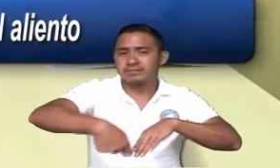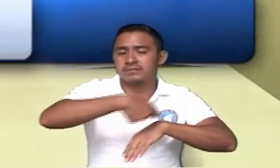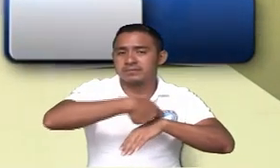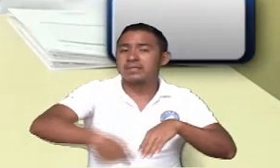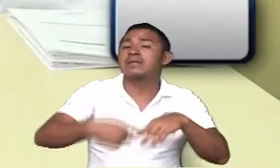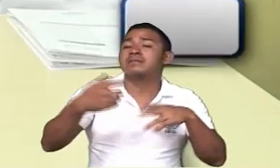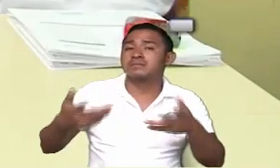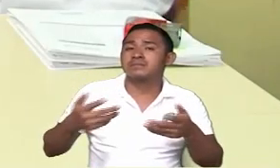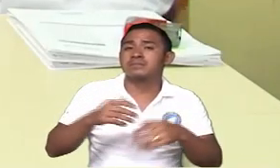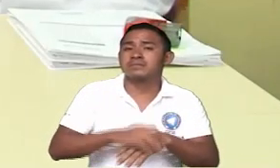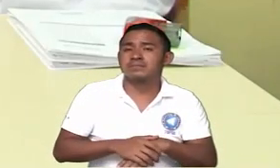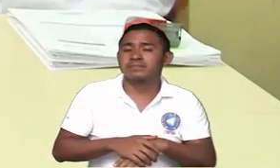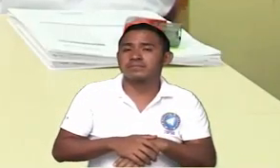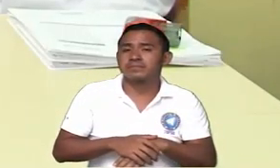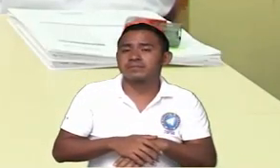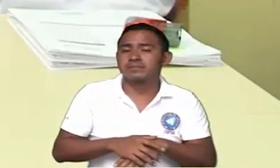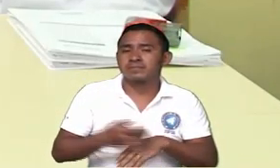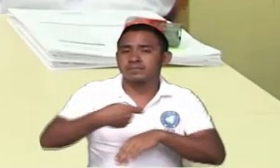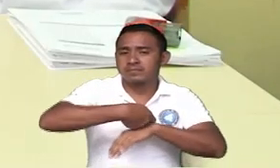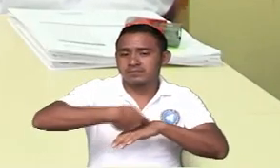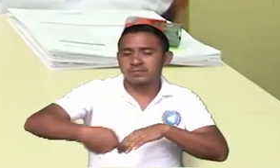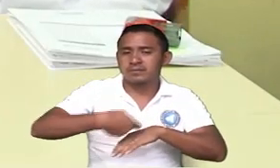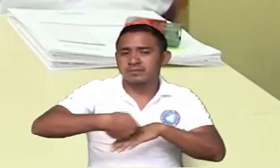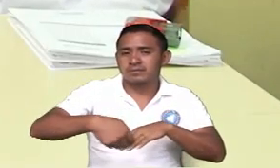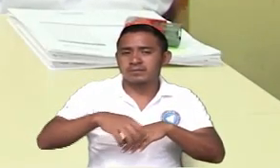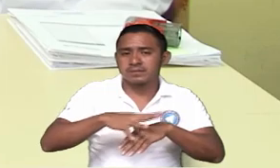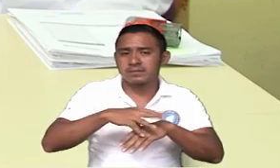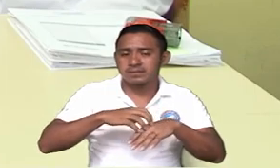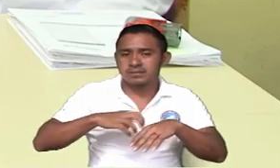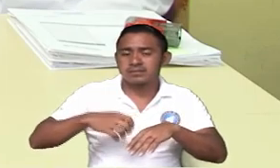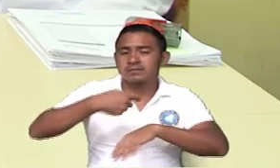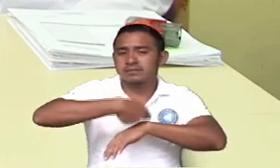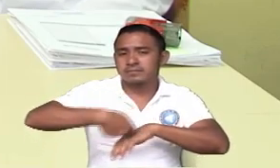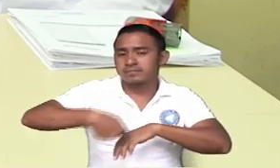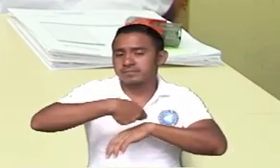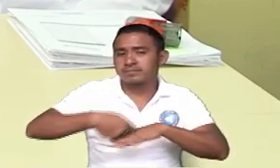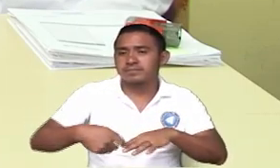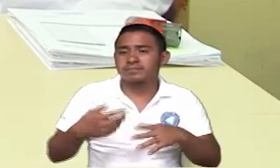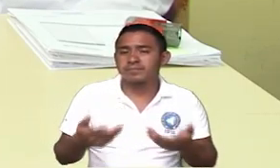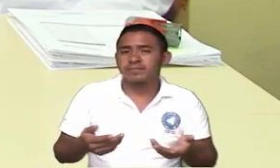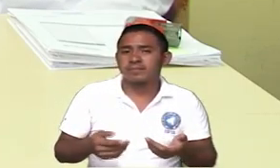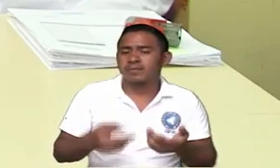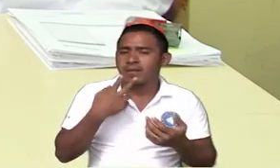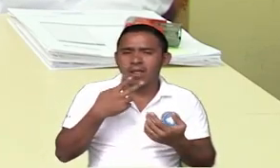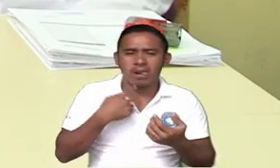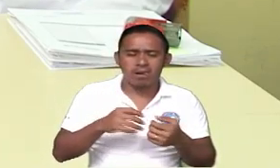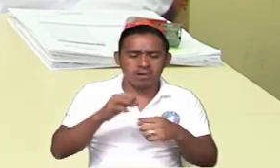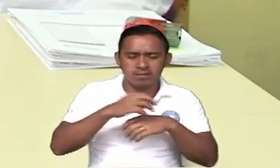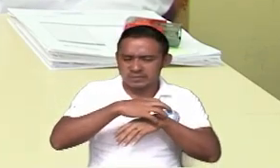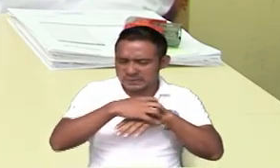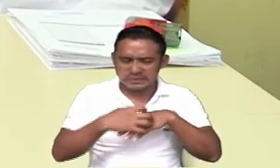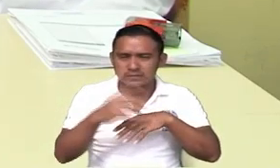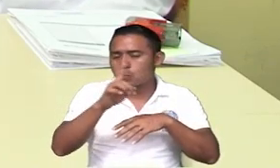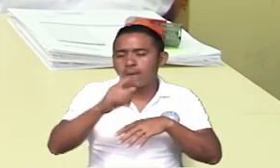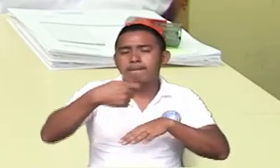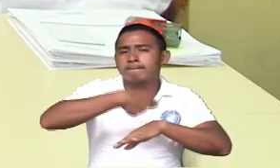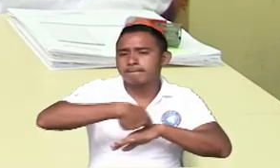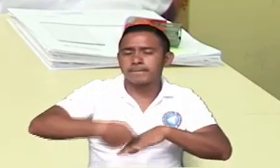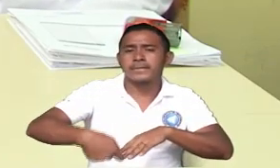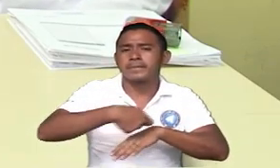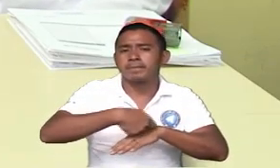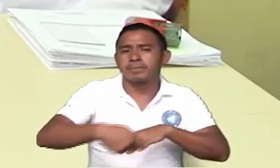Correcto, tienen como una, en el dorso tienen un material que no lastima la lengua ni tampoco destruye